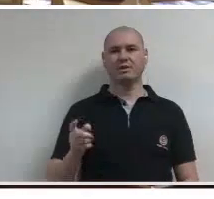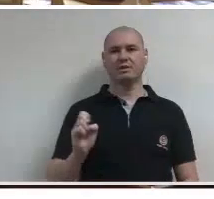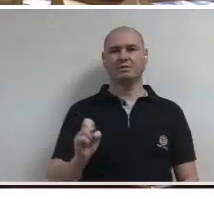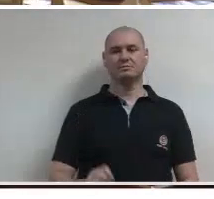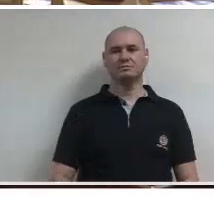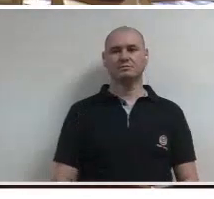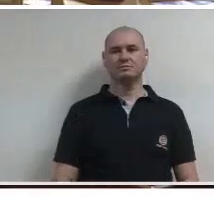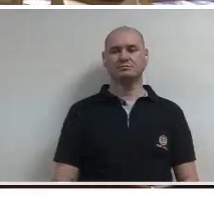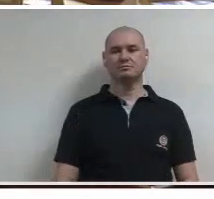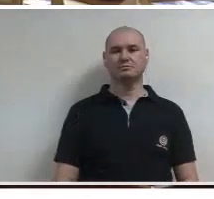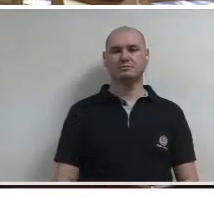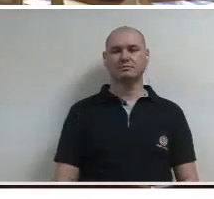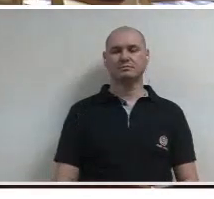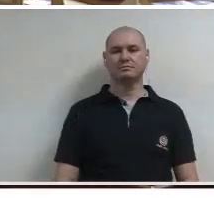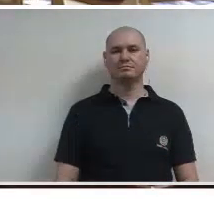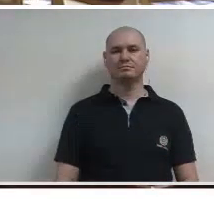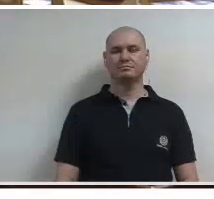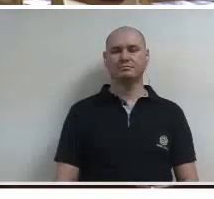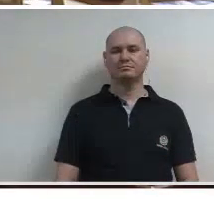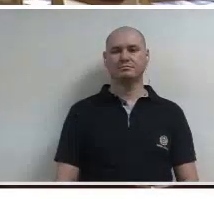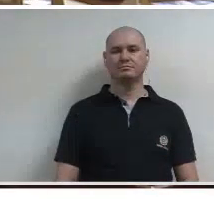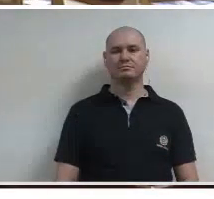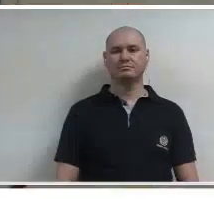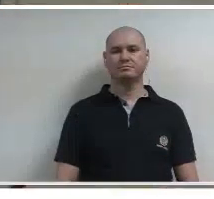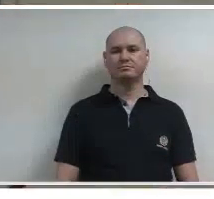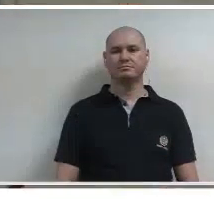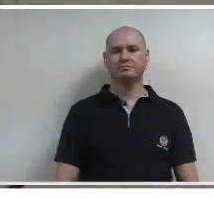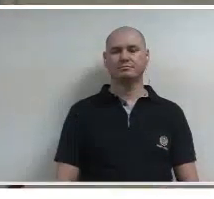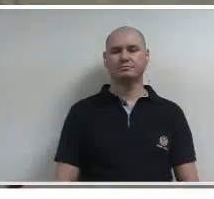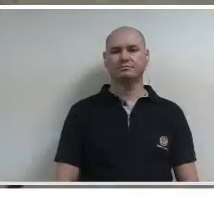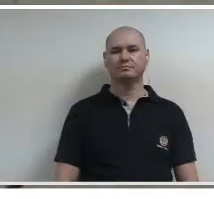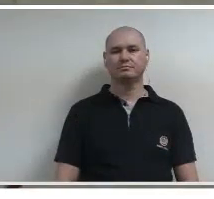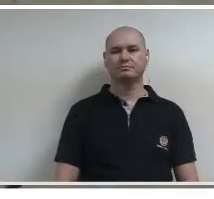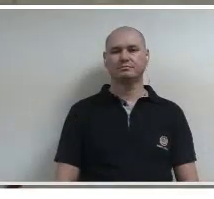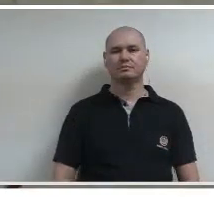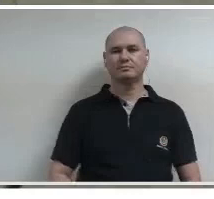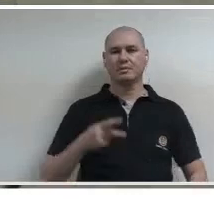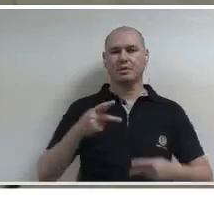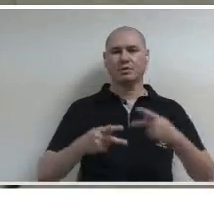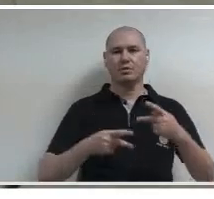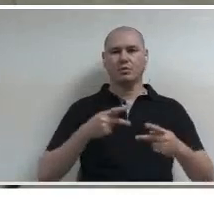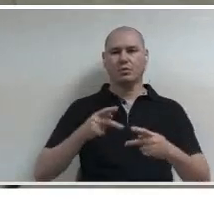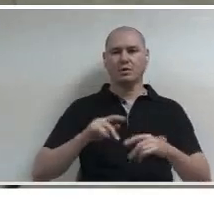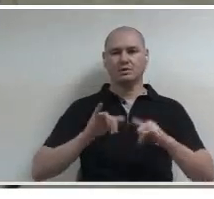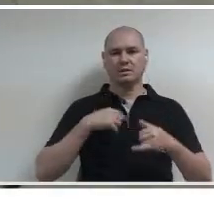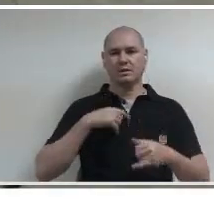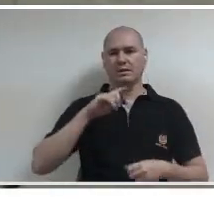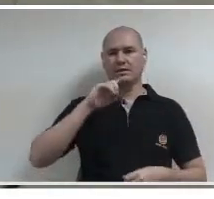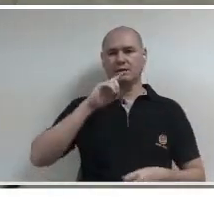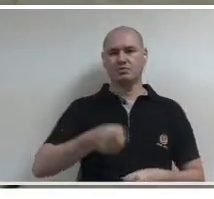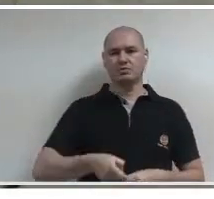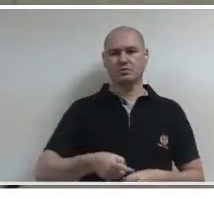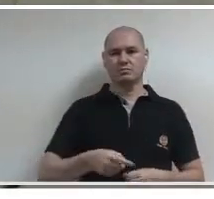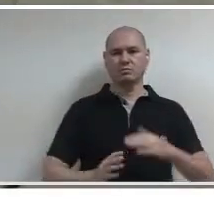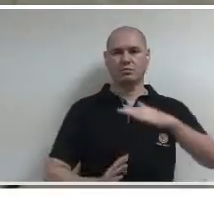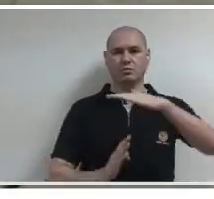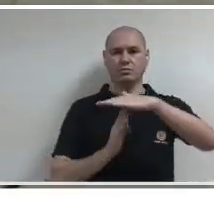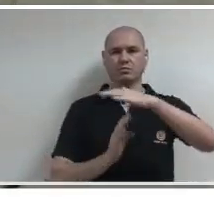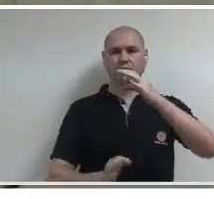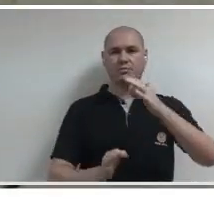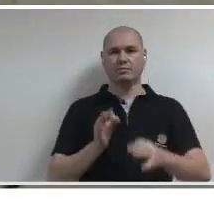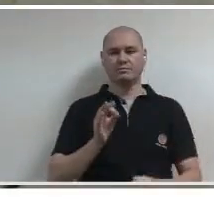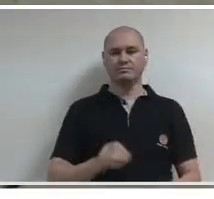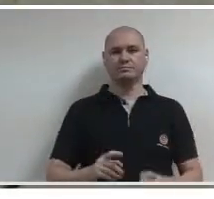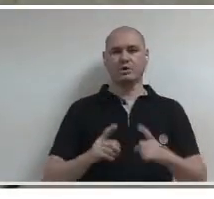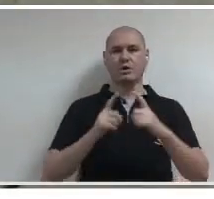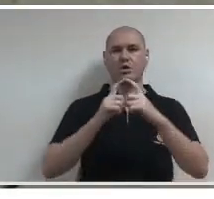Félix María Musachi Cantero, pues ahora vamos a estar juez de primera instancia civil, comercial, laboral, ni en Bucupe, Guanaba,